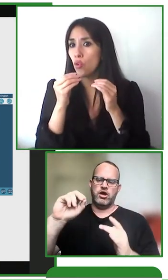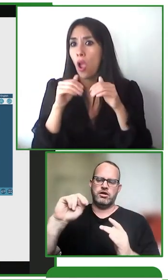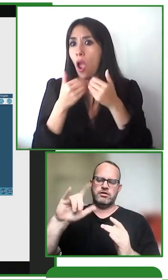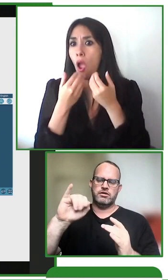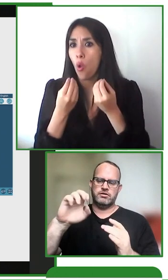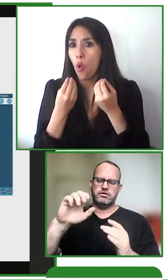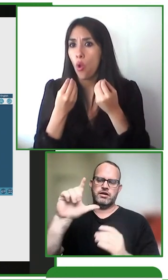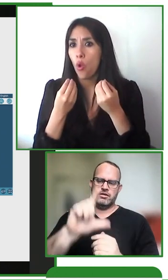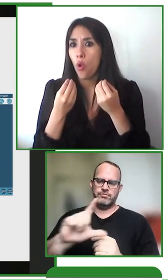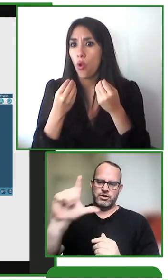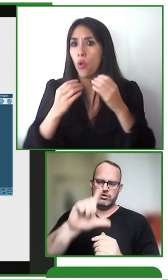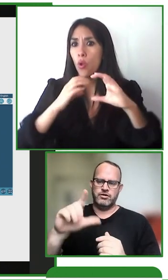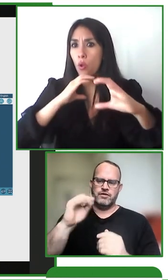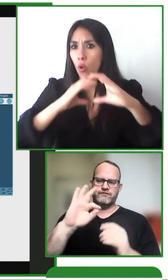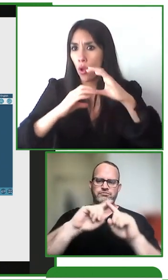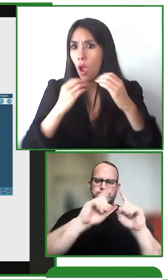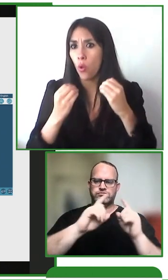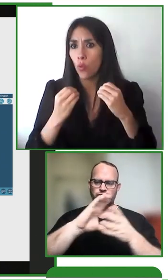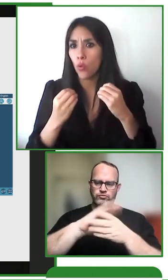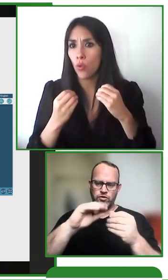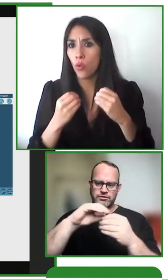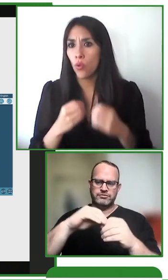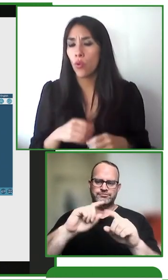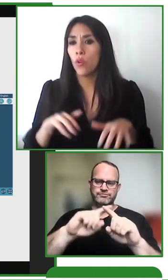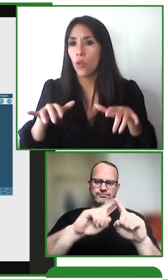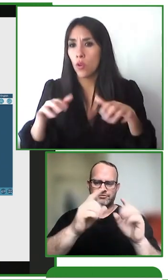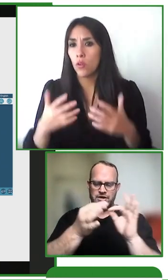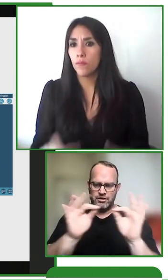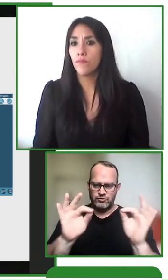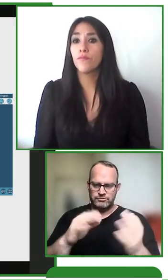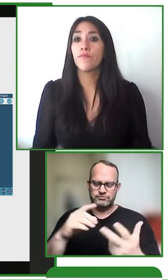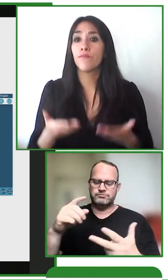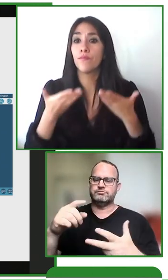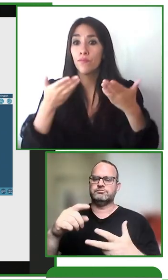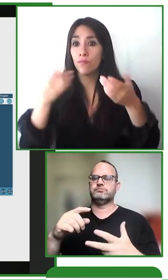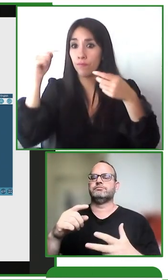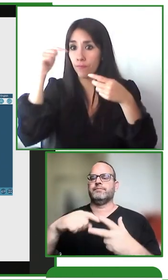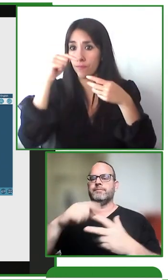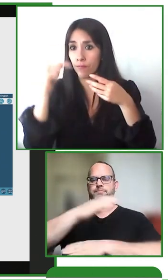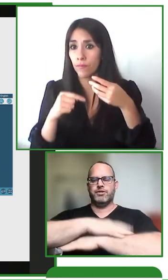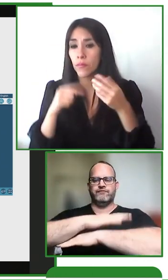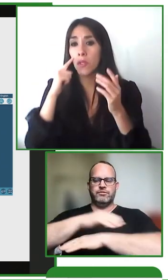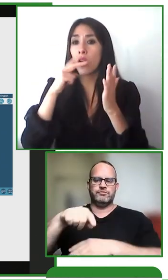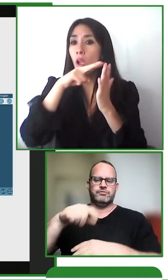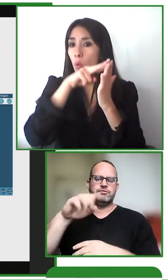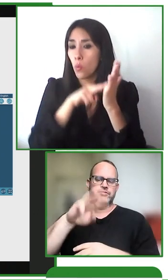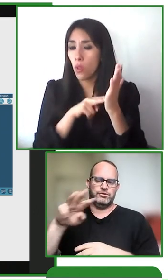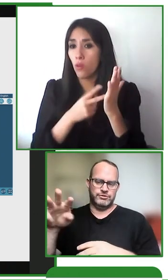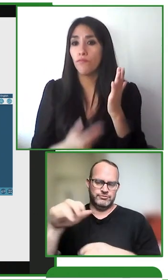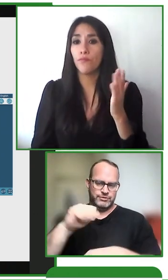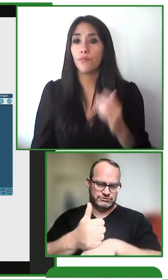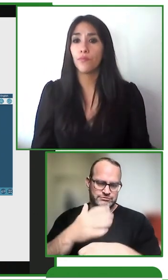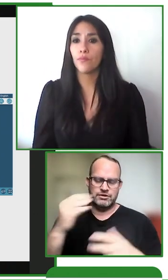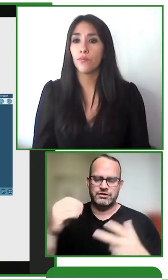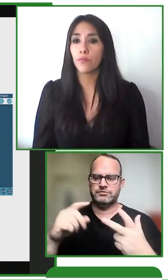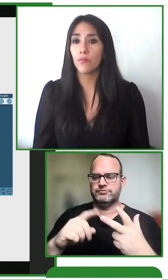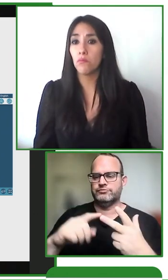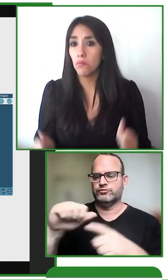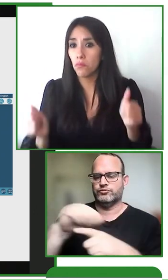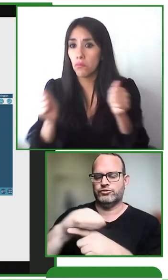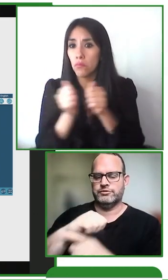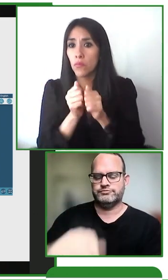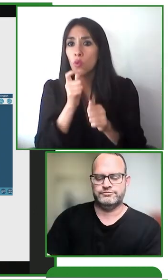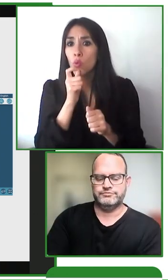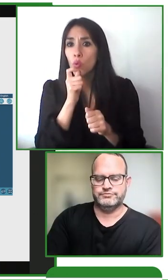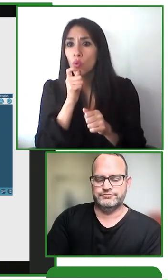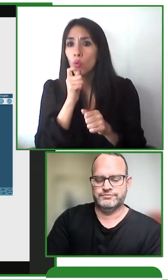compartir recursos de lectura y en conjunto tenemos una biblioteca en línea con un número de historias